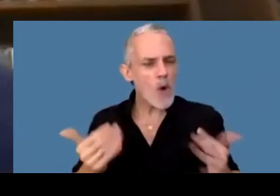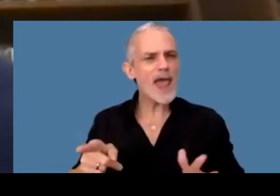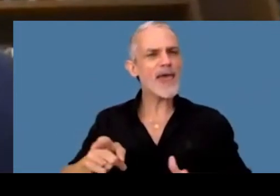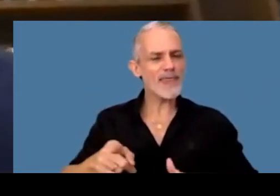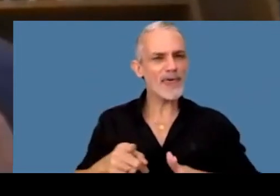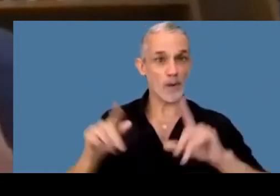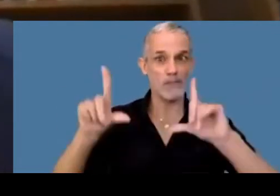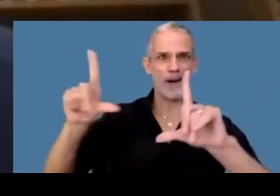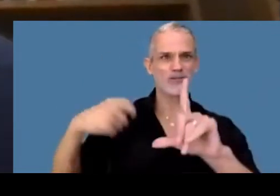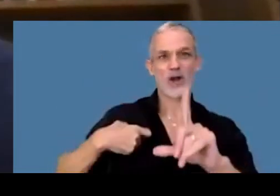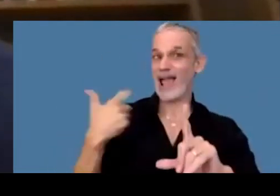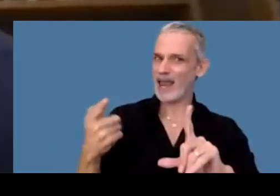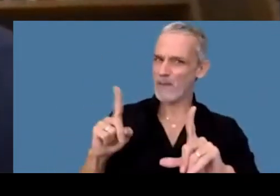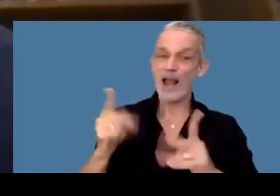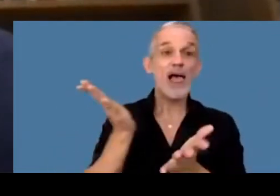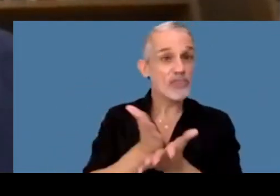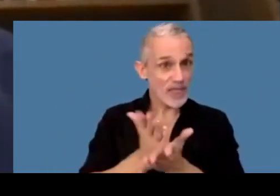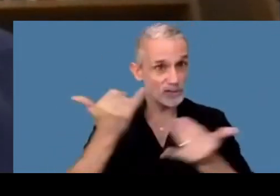va a poder y tiene derecho,